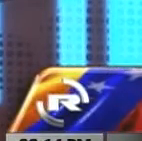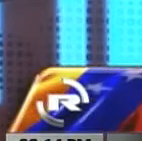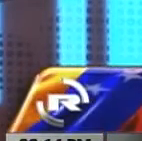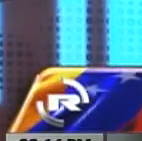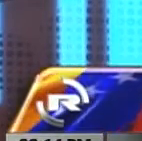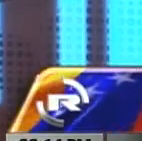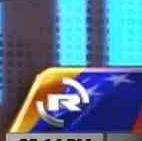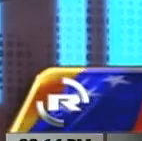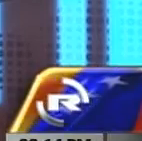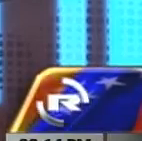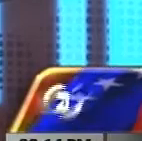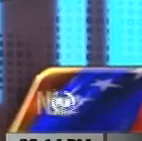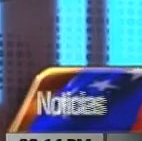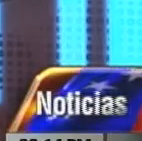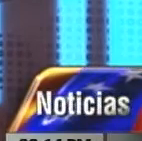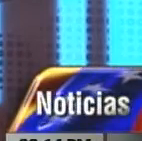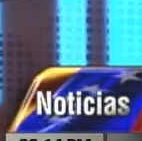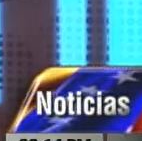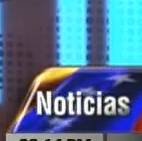la información.